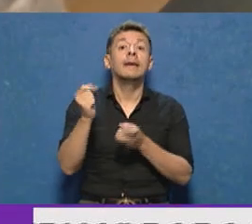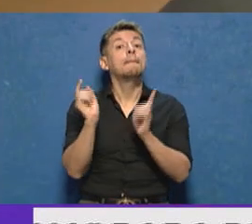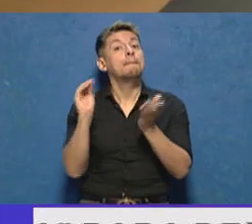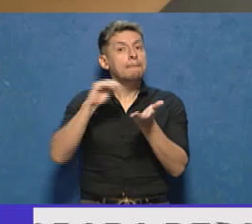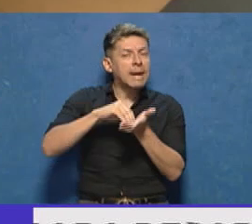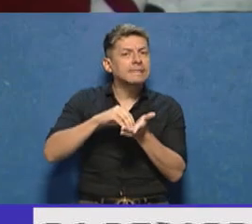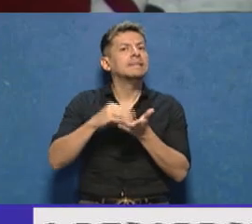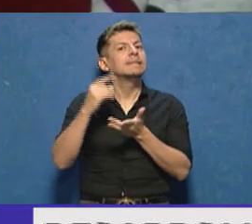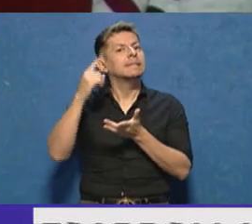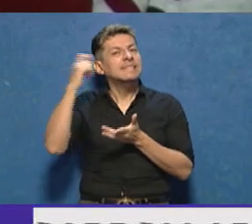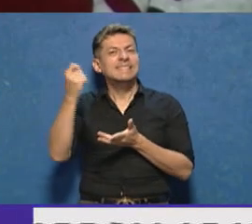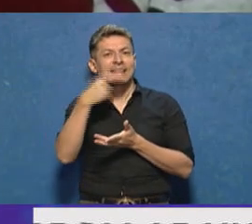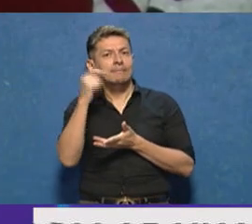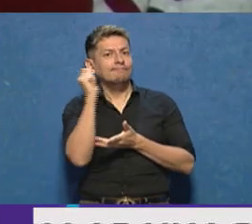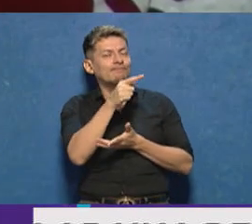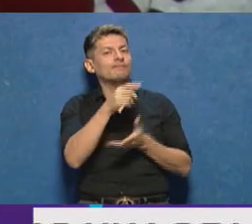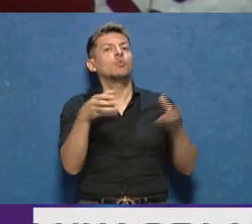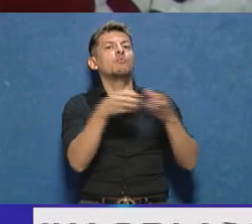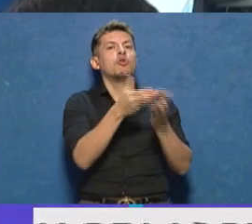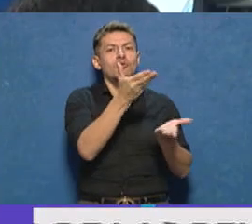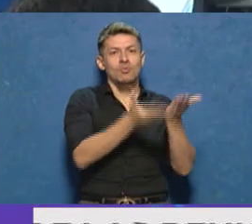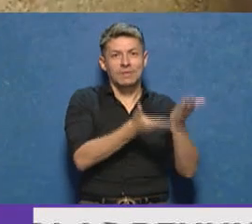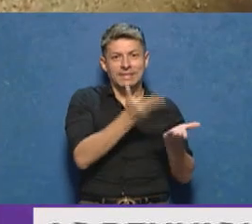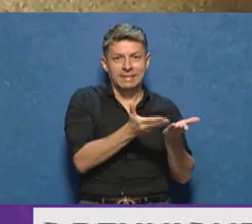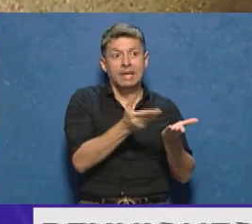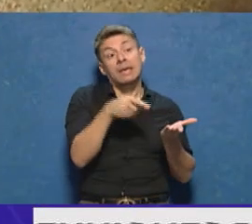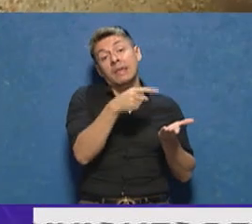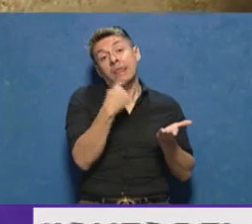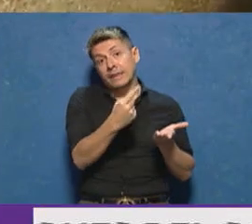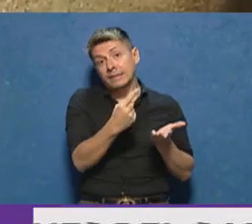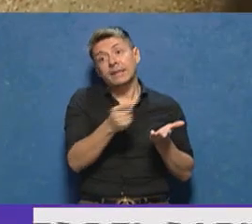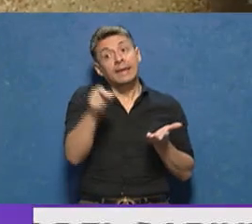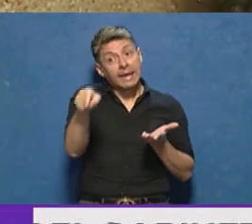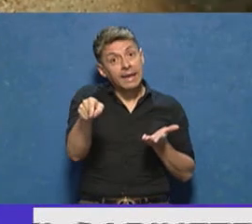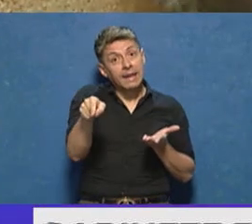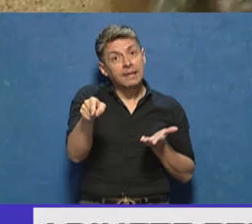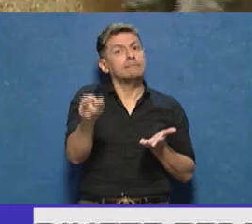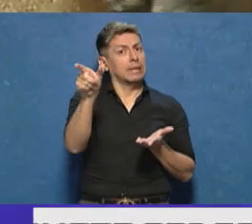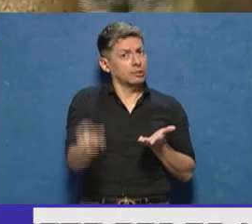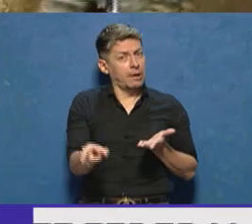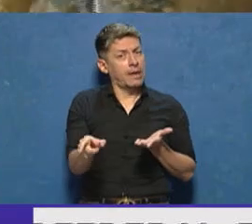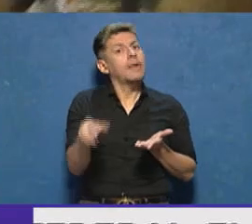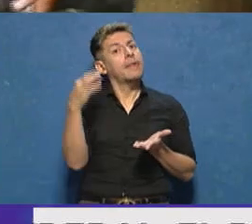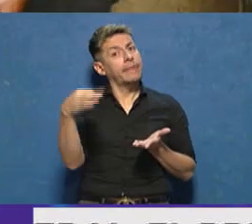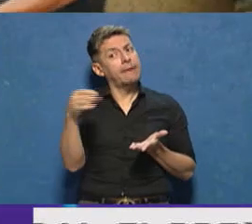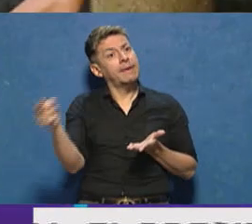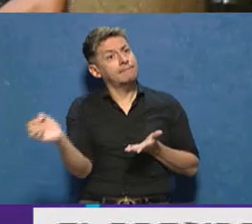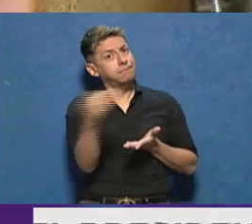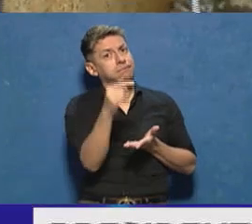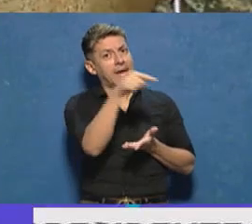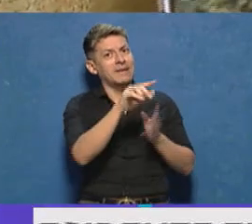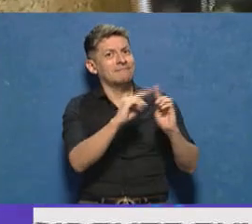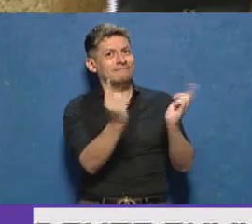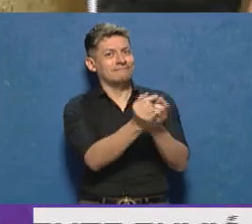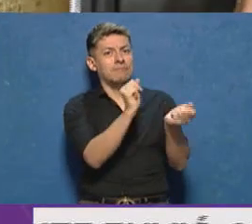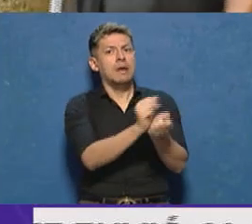psiquiatras del cuerpo médico forense que sostienen que esta persona debería estar alojada en ese pabellón y no en un